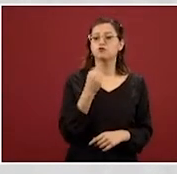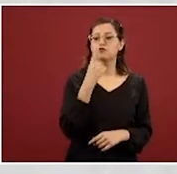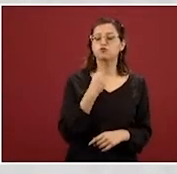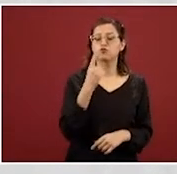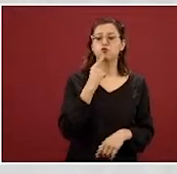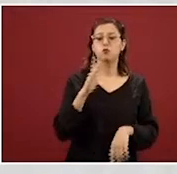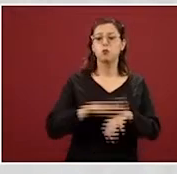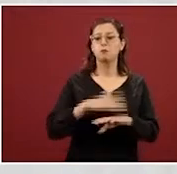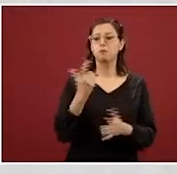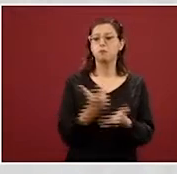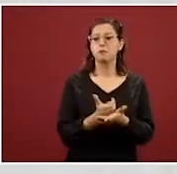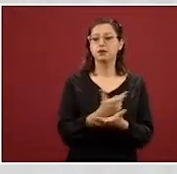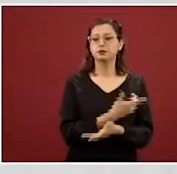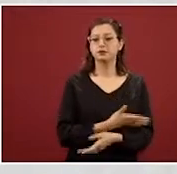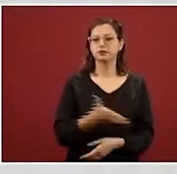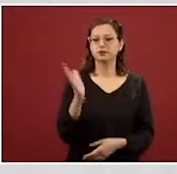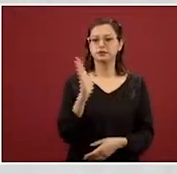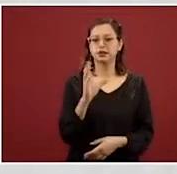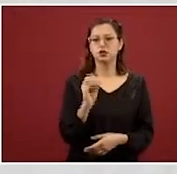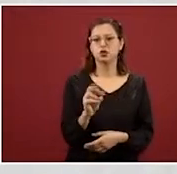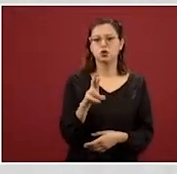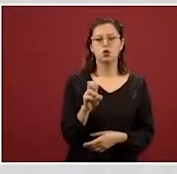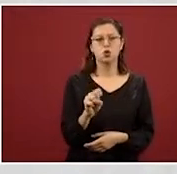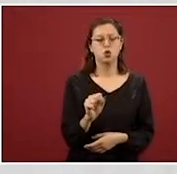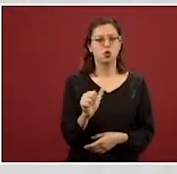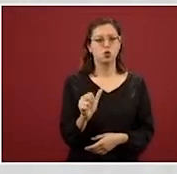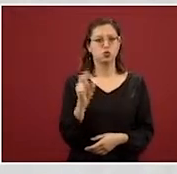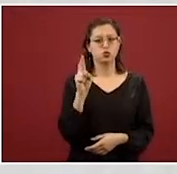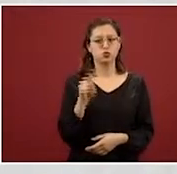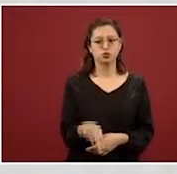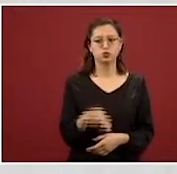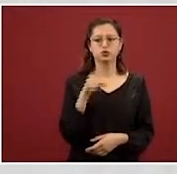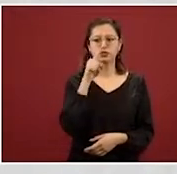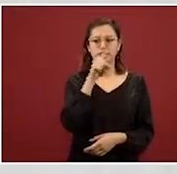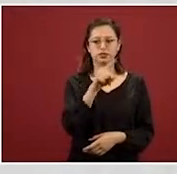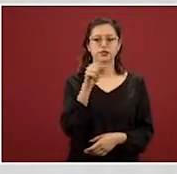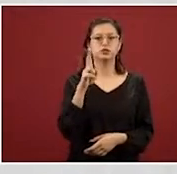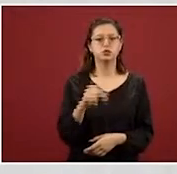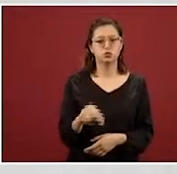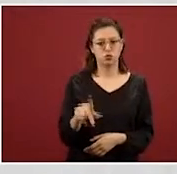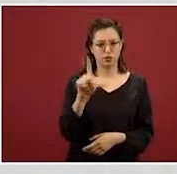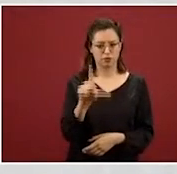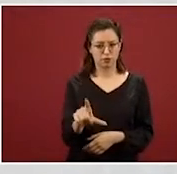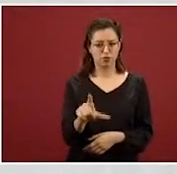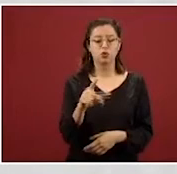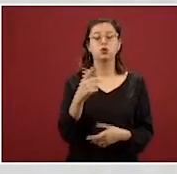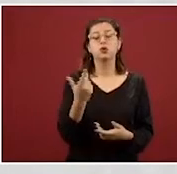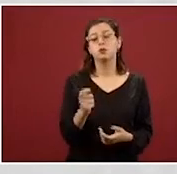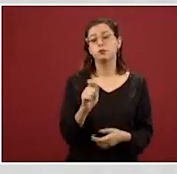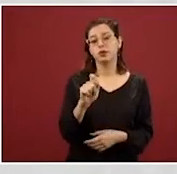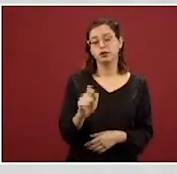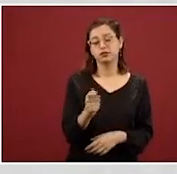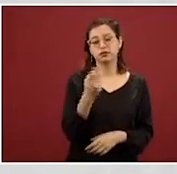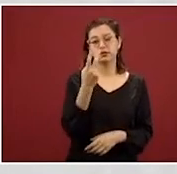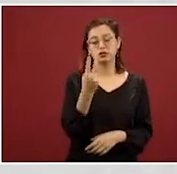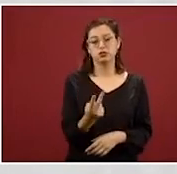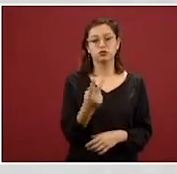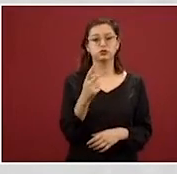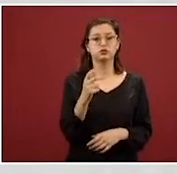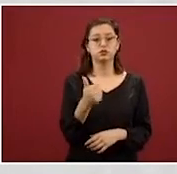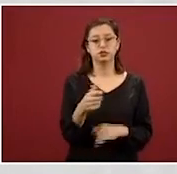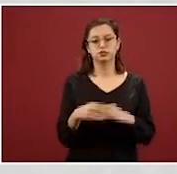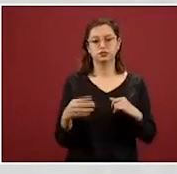el más alto para premium con el margen más alto en Apodaca, Nuevo León, 22.06 pesos por litro,